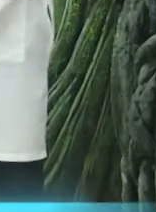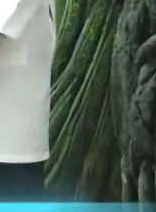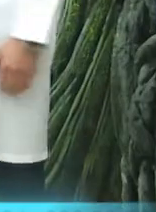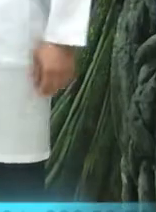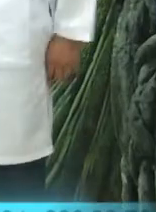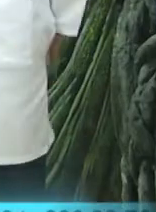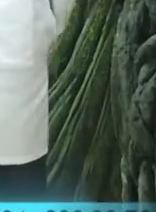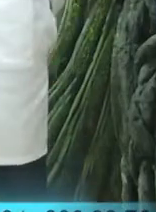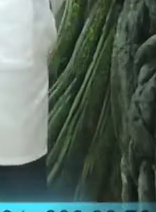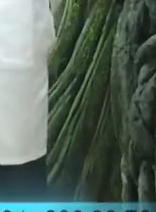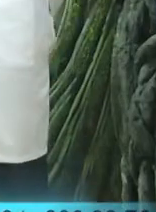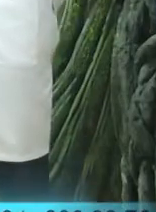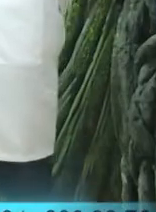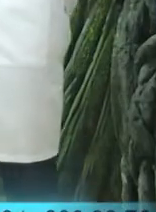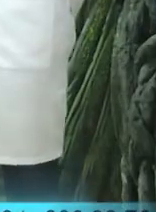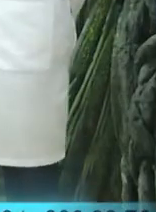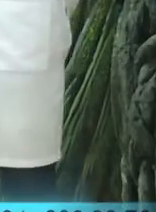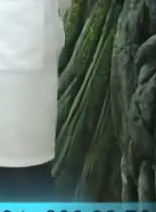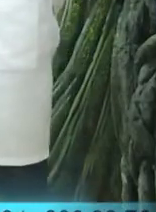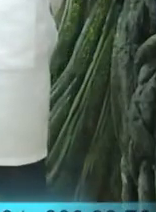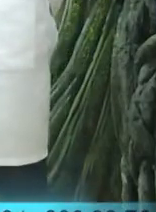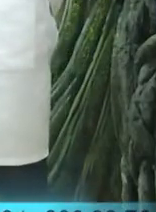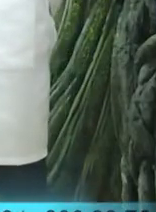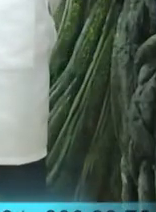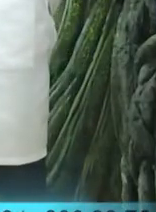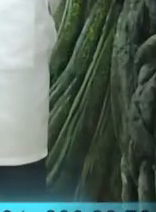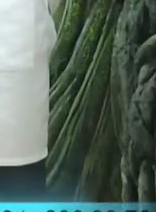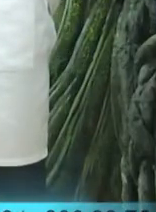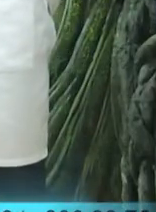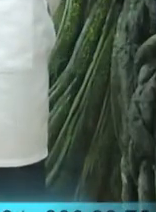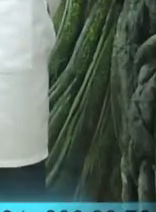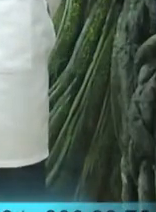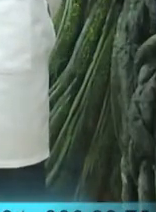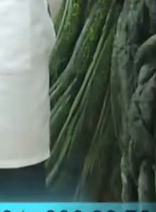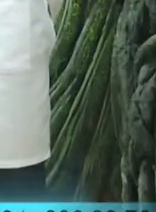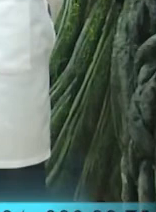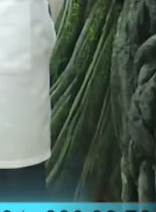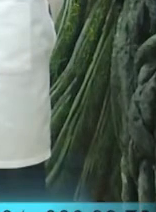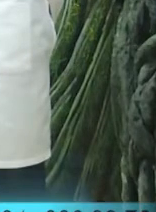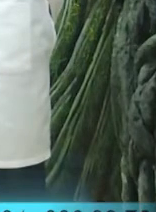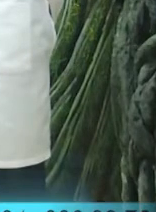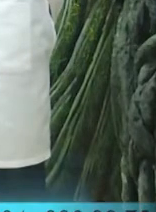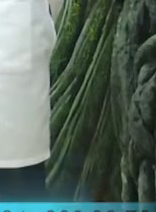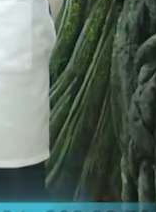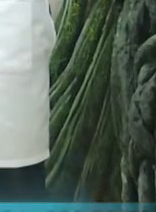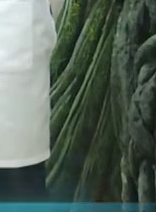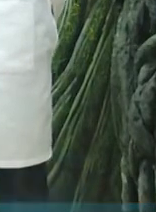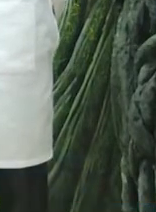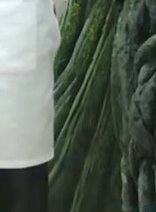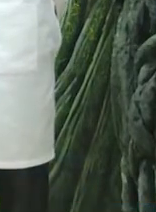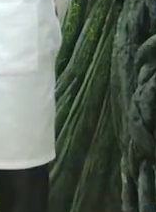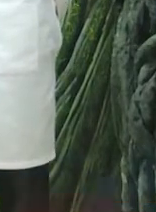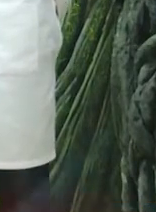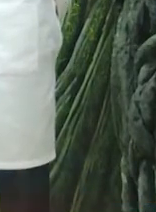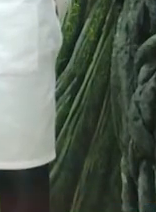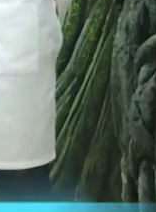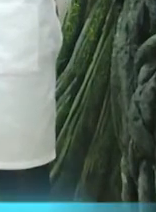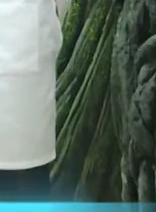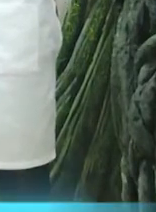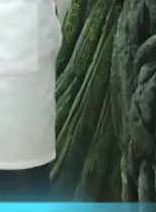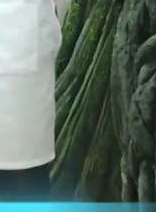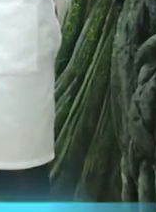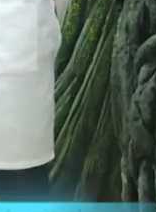entran en lo más sencillo del proceso de desintoxicación que son los ayunos un animal enfermo trata de no comer